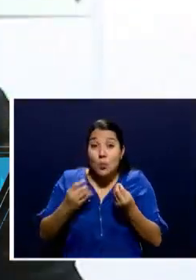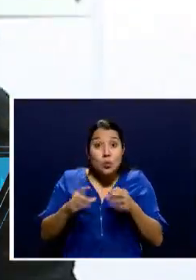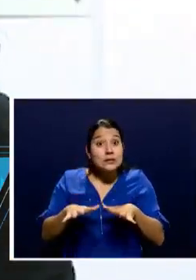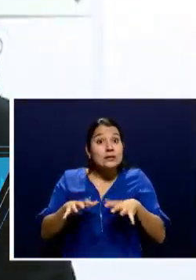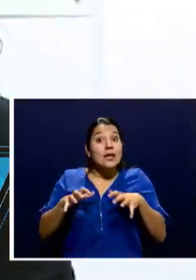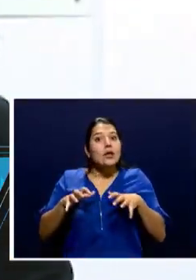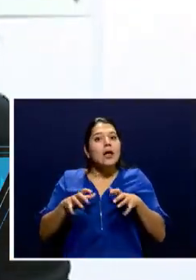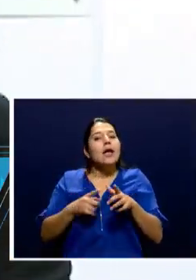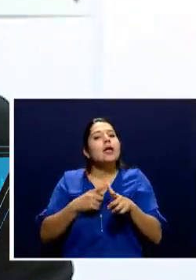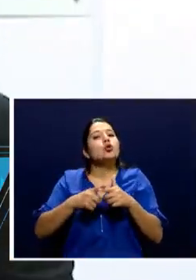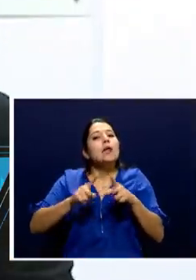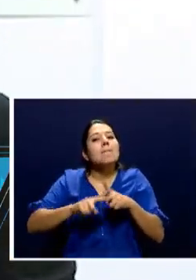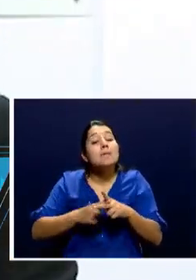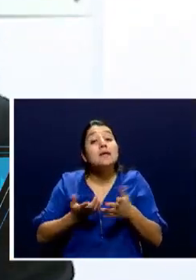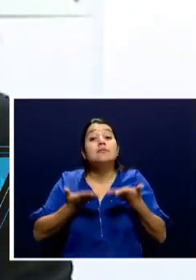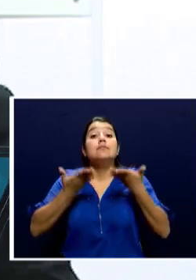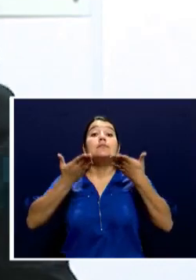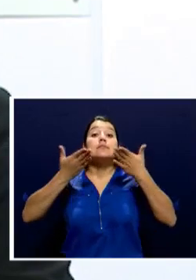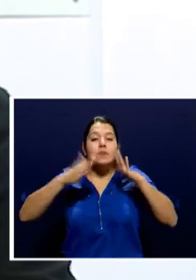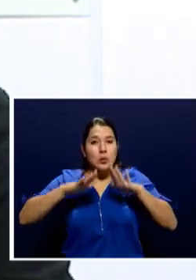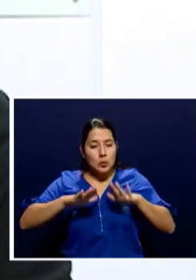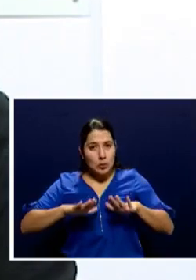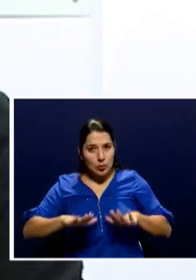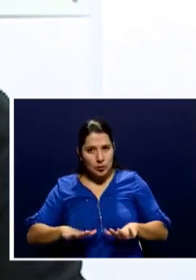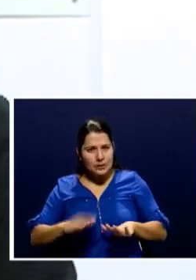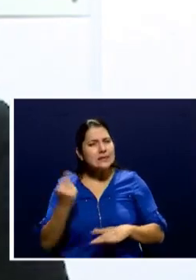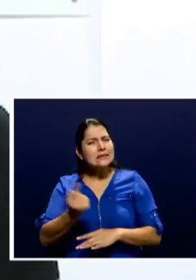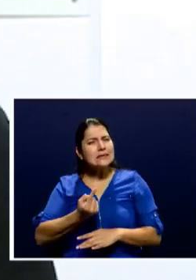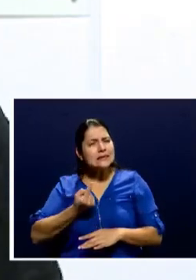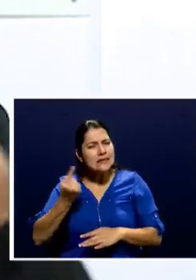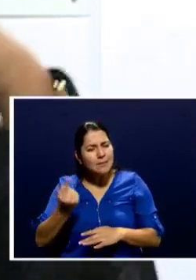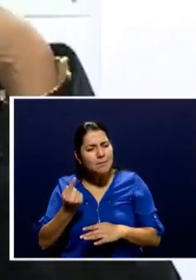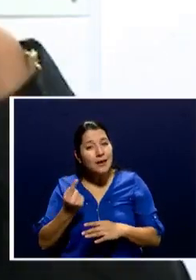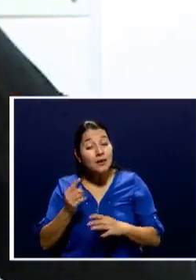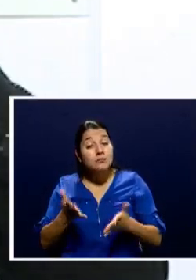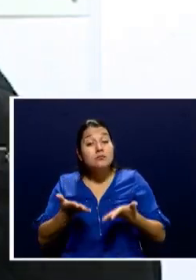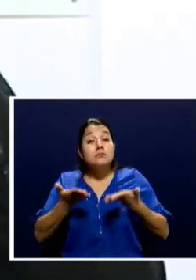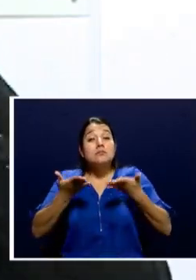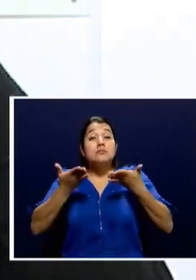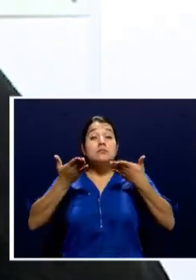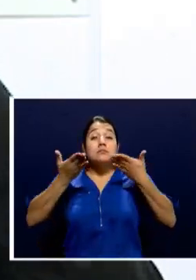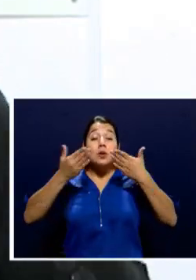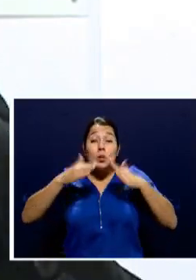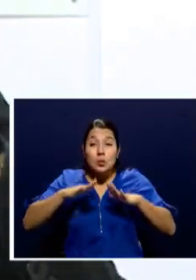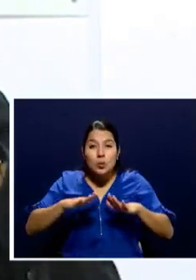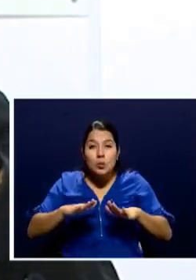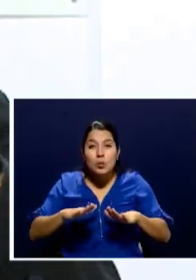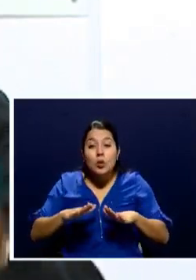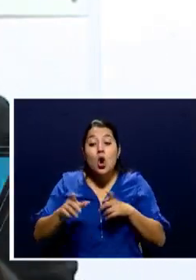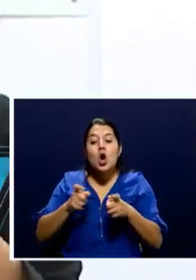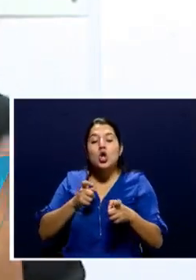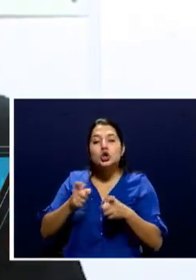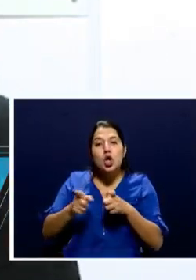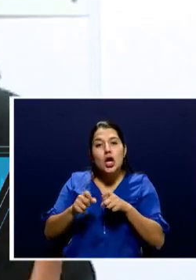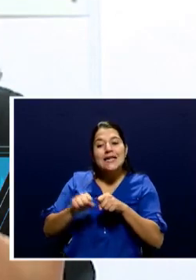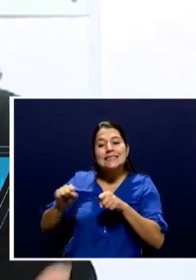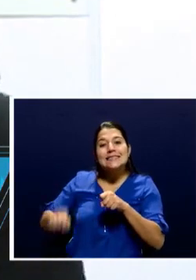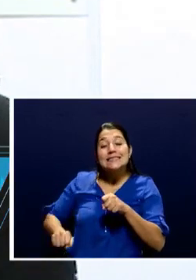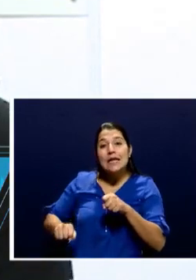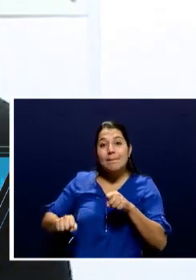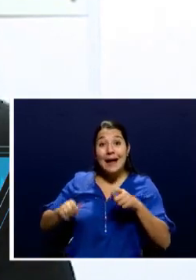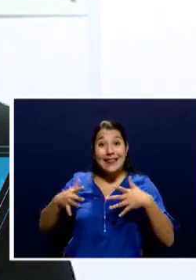empecemos a respirar. Siempre la respiración profunda va a nivelar el sistema nervioso central. ¿Cómo es? Vamos